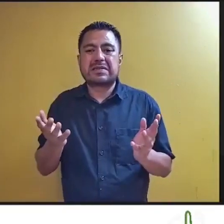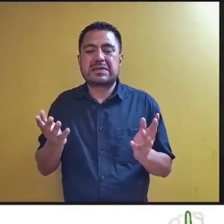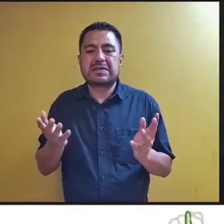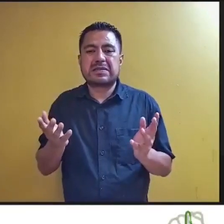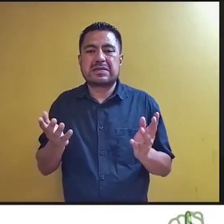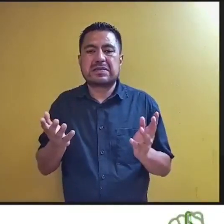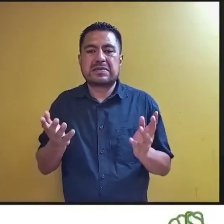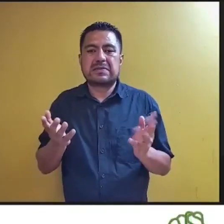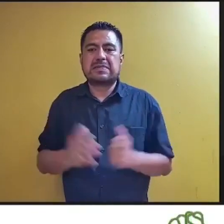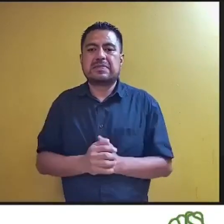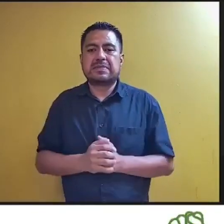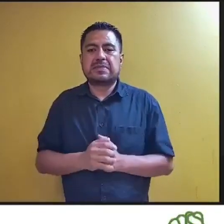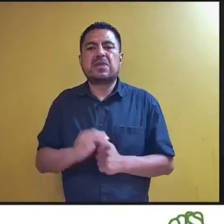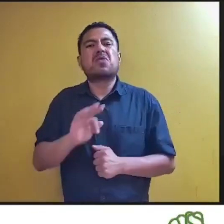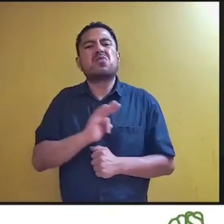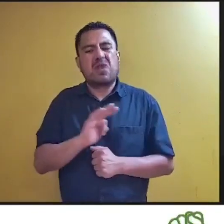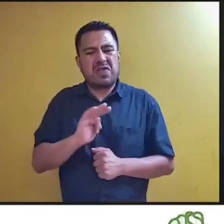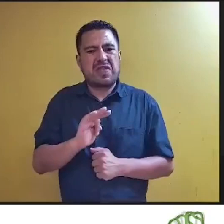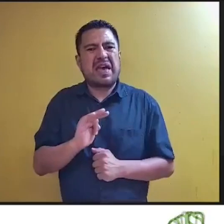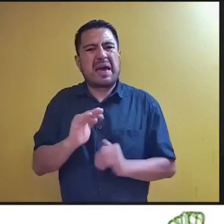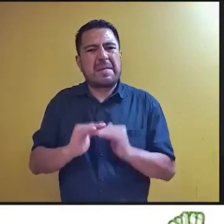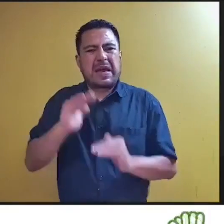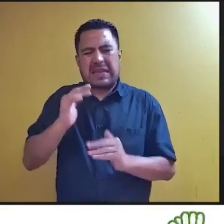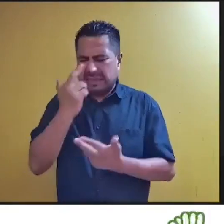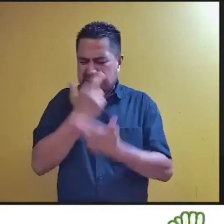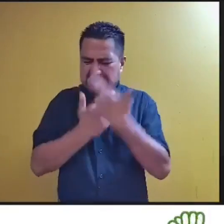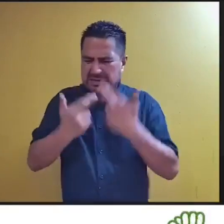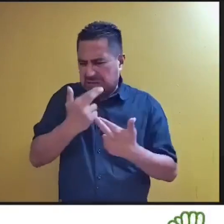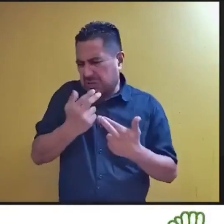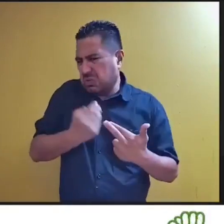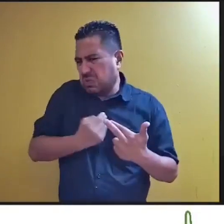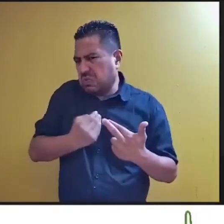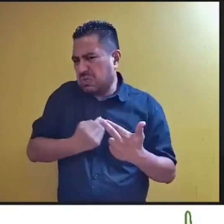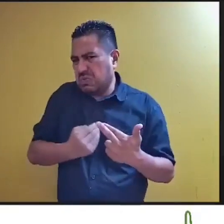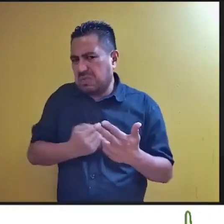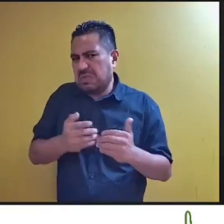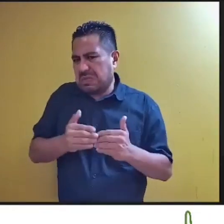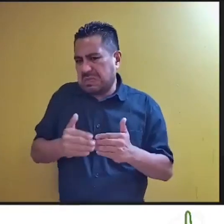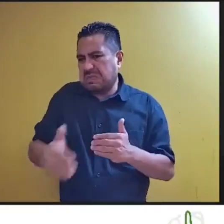puede aguantar más una revisión en